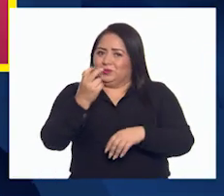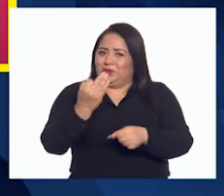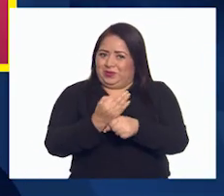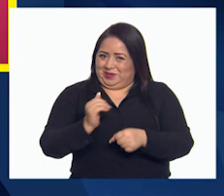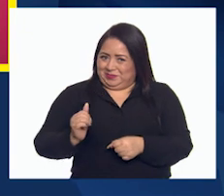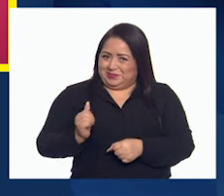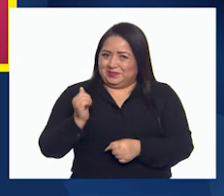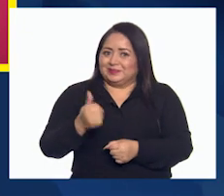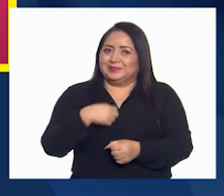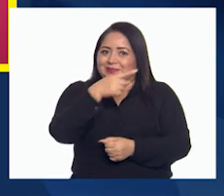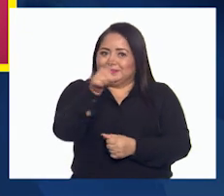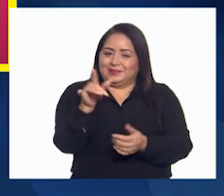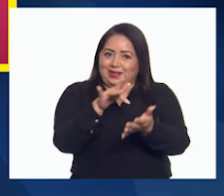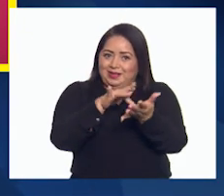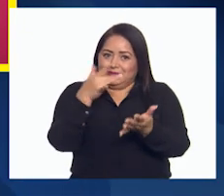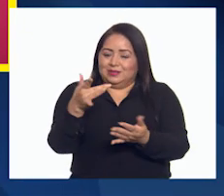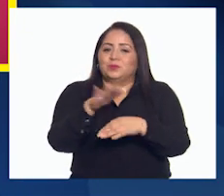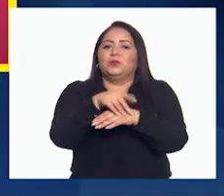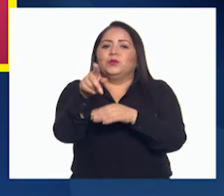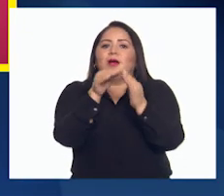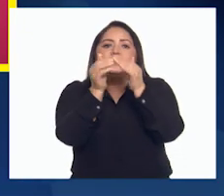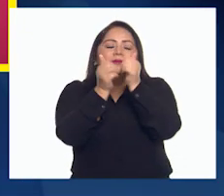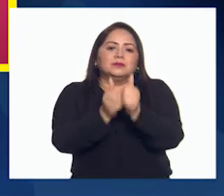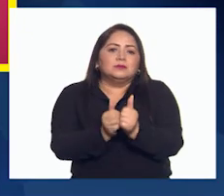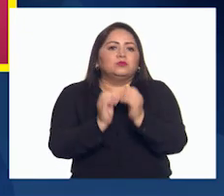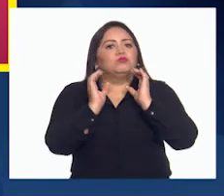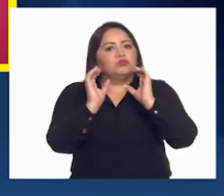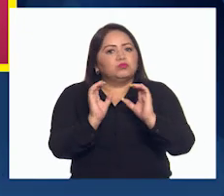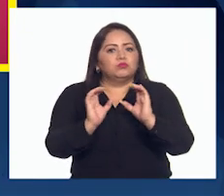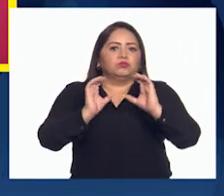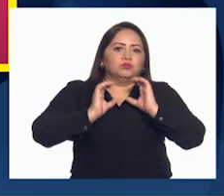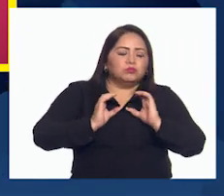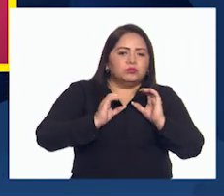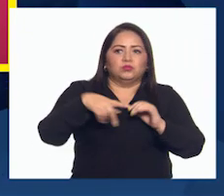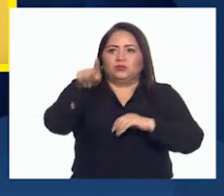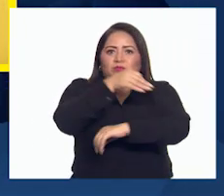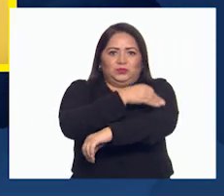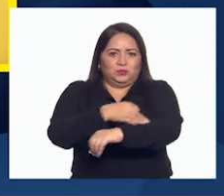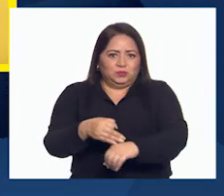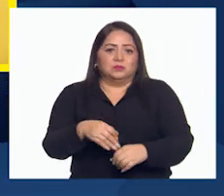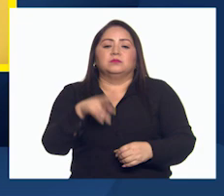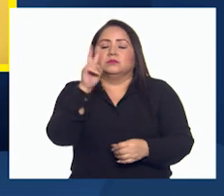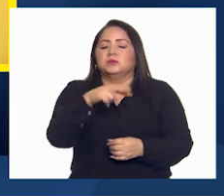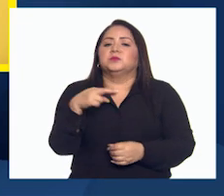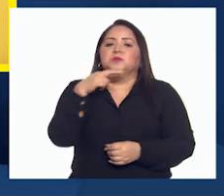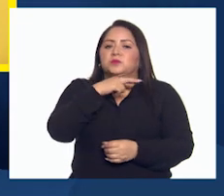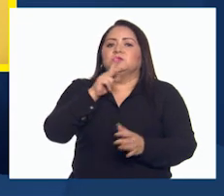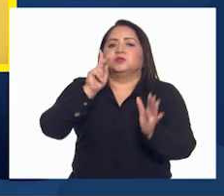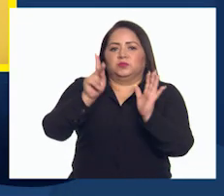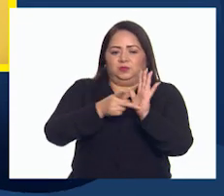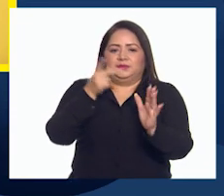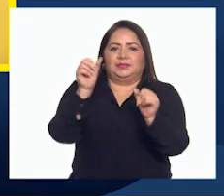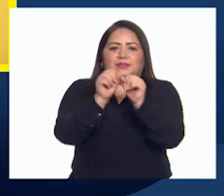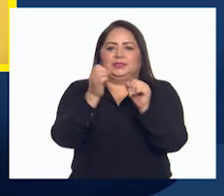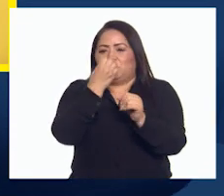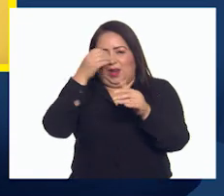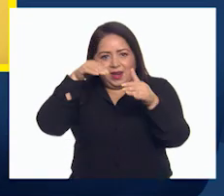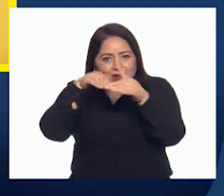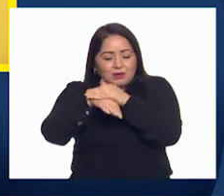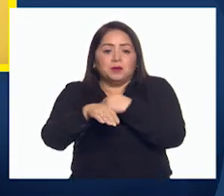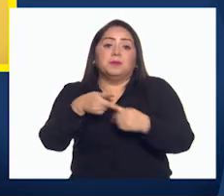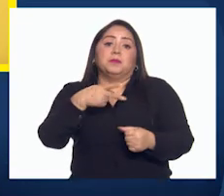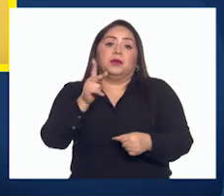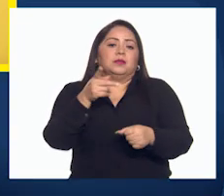para agradecerte a ti que te has quedado en casa, cuidándote y cuidando a tus familiares. Muy pronto regresaremos al salón de clases.